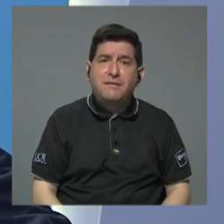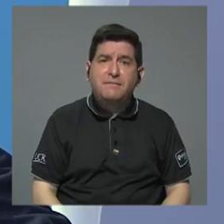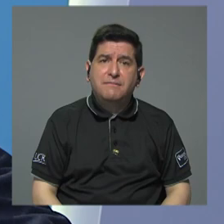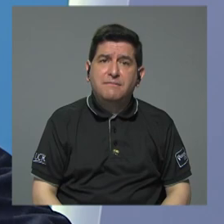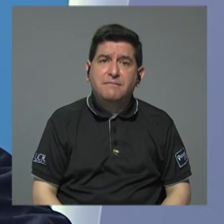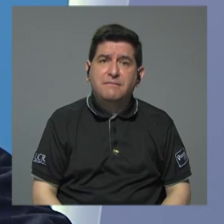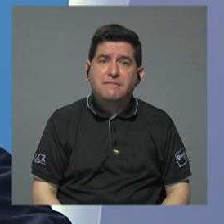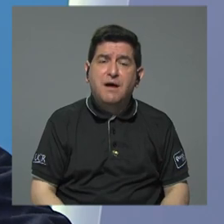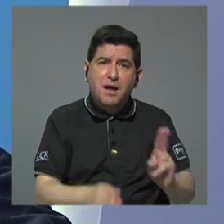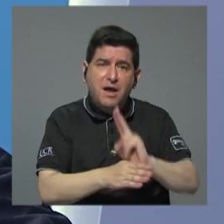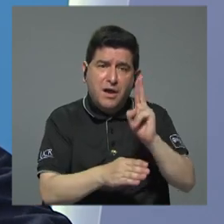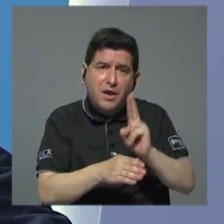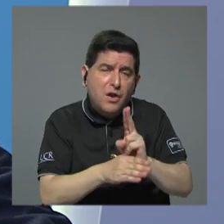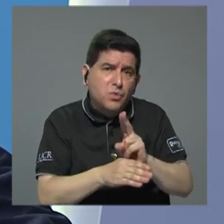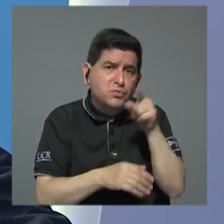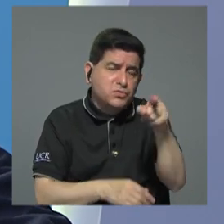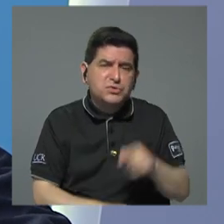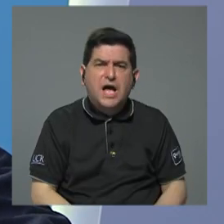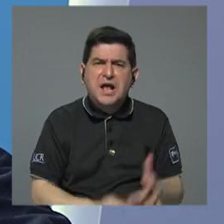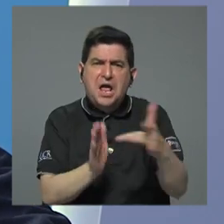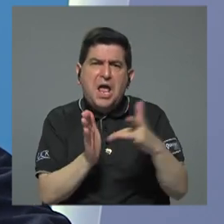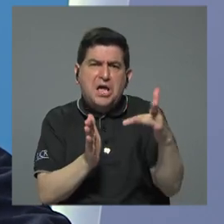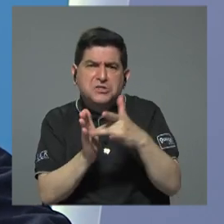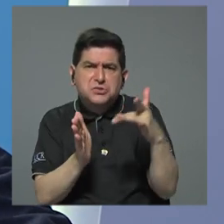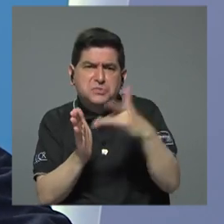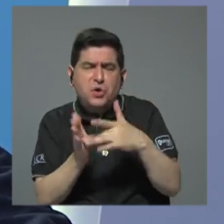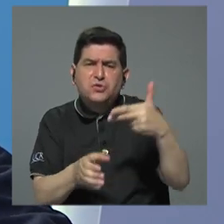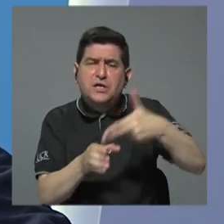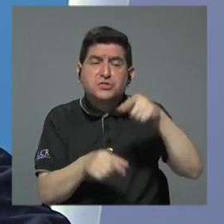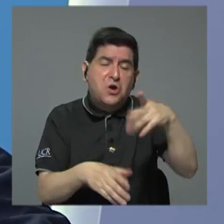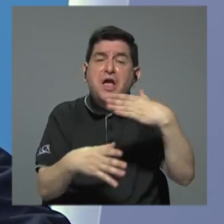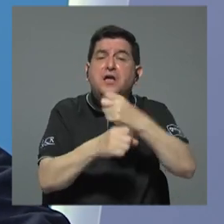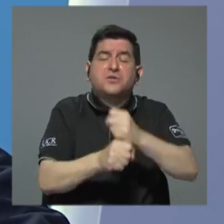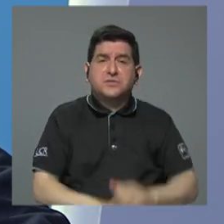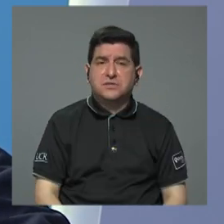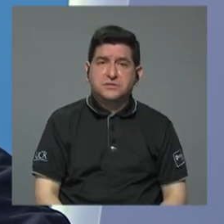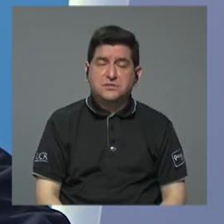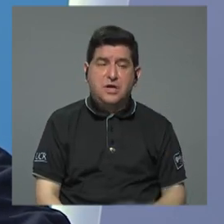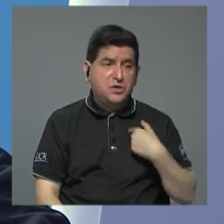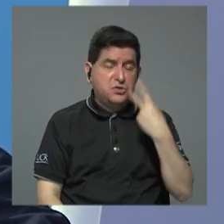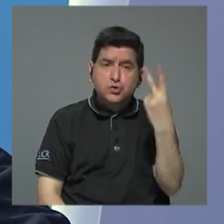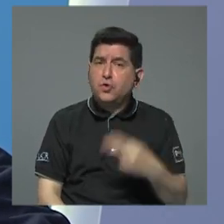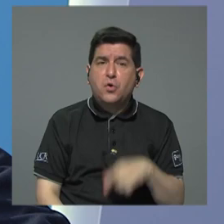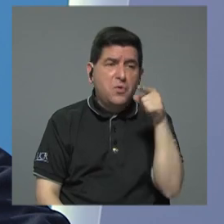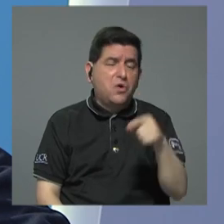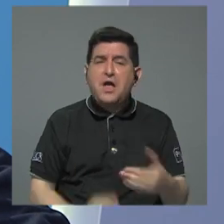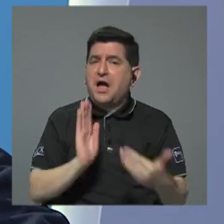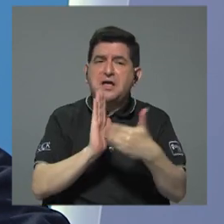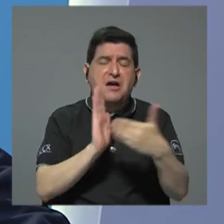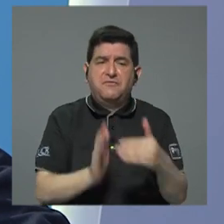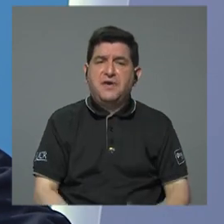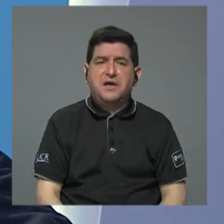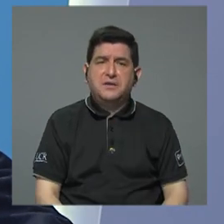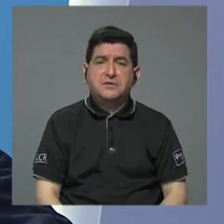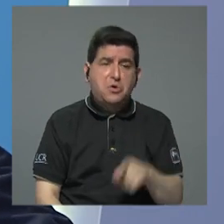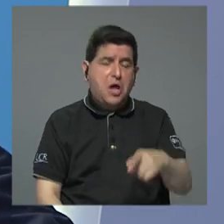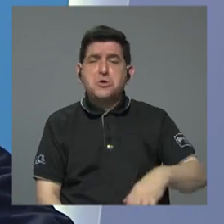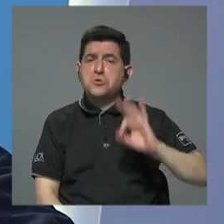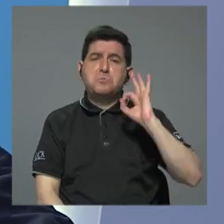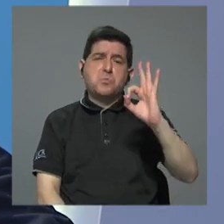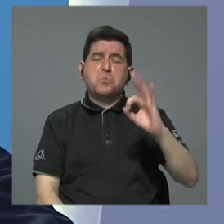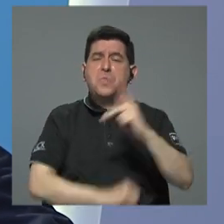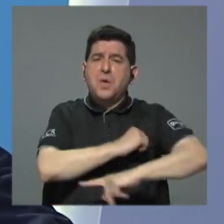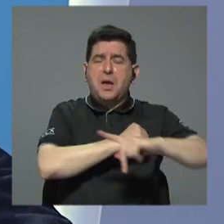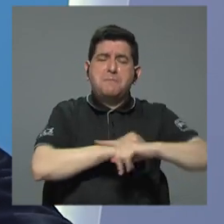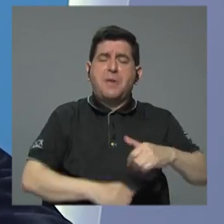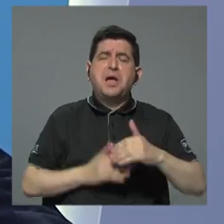la utilísima explotación petrolera que hace. No veo que haya sido incongruente con Noruega, es tenido como un campeón, es un